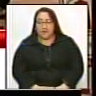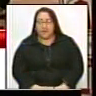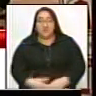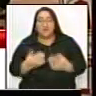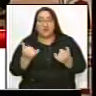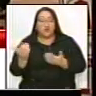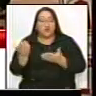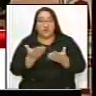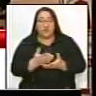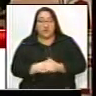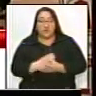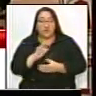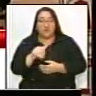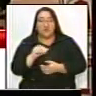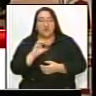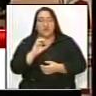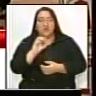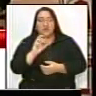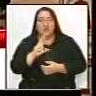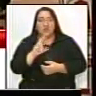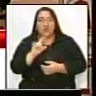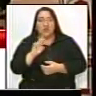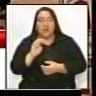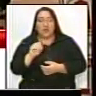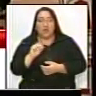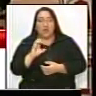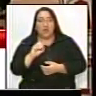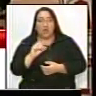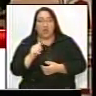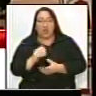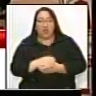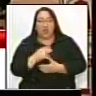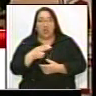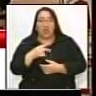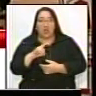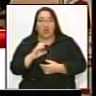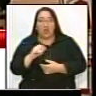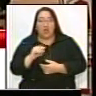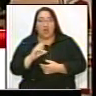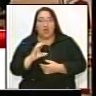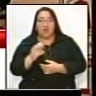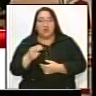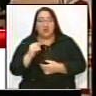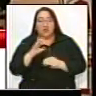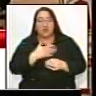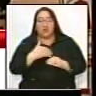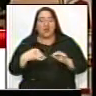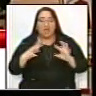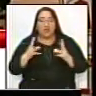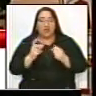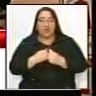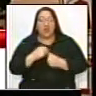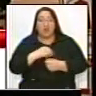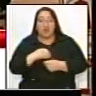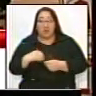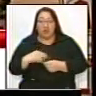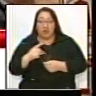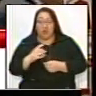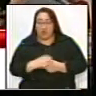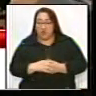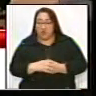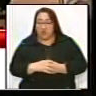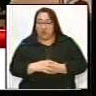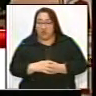Bien, vamos a llamar al señor Rubén Pascua Huacachi. Él es el presidente de la Asociación de Deudos, Quemados